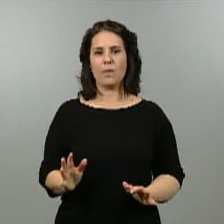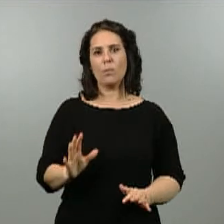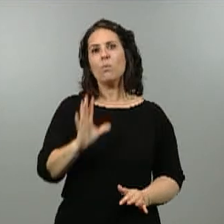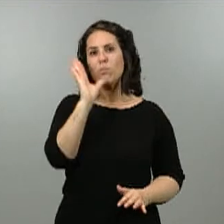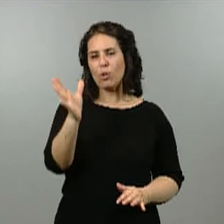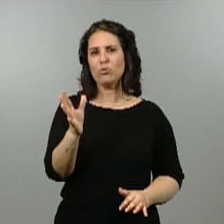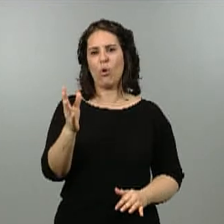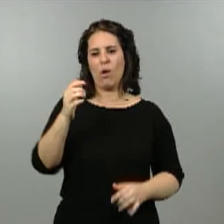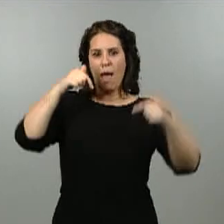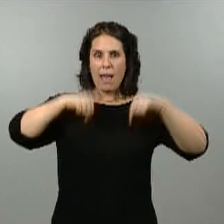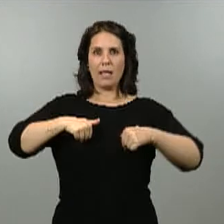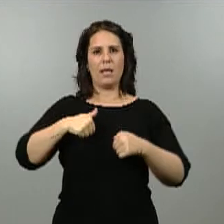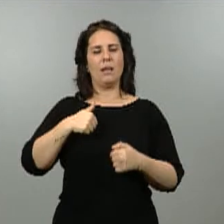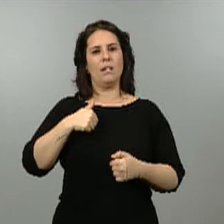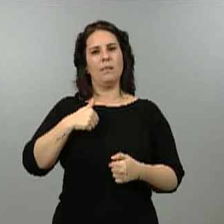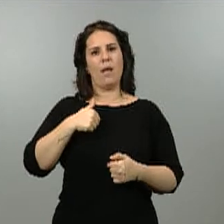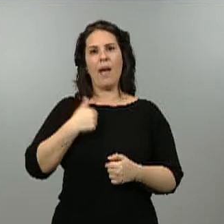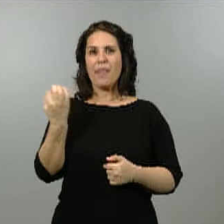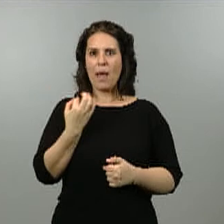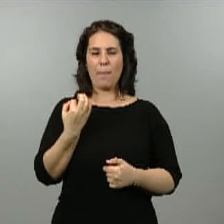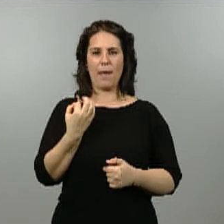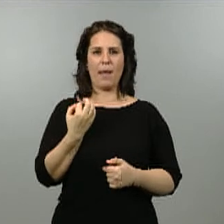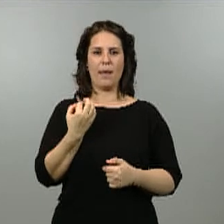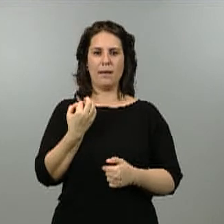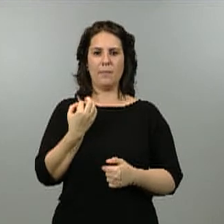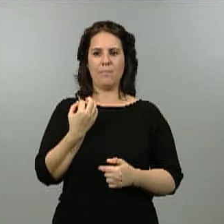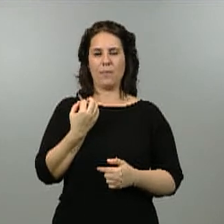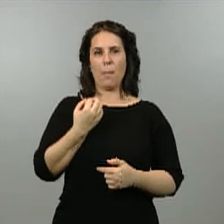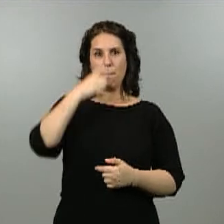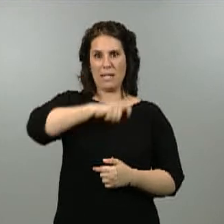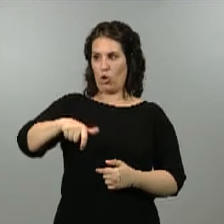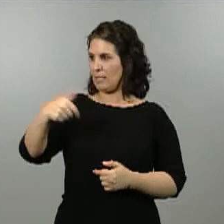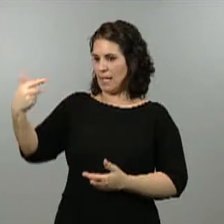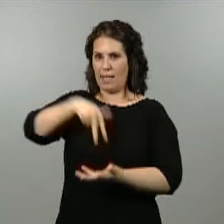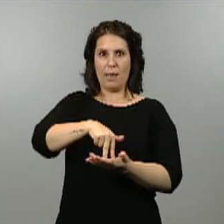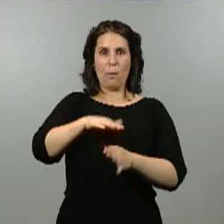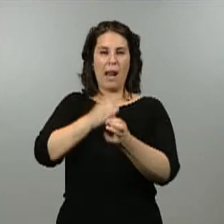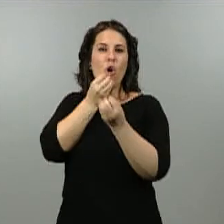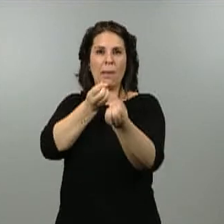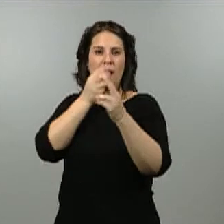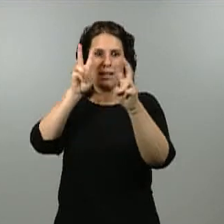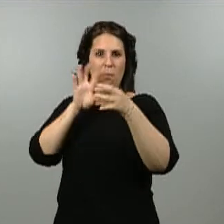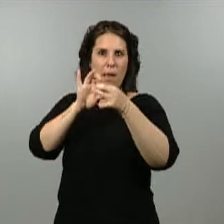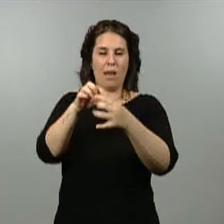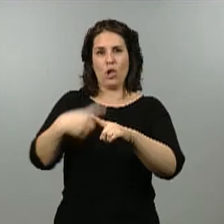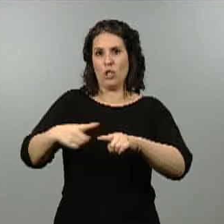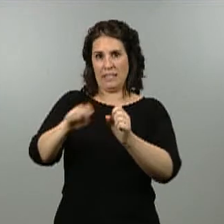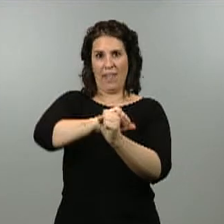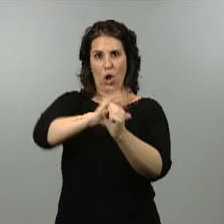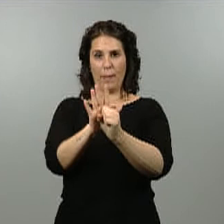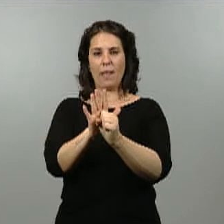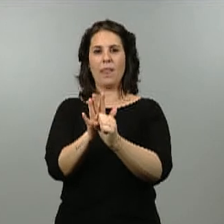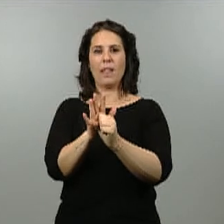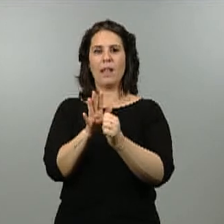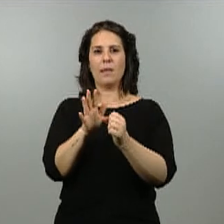todos los que nos ponemos delante de ustedes para comentarles cualquier cosa relacionada con esta epidemia, pandemia a